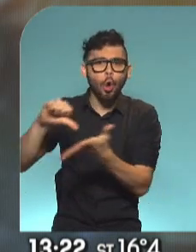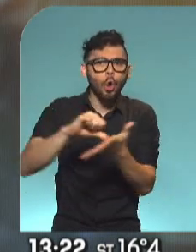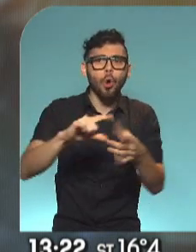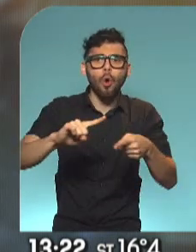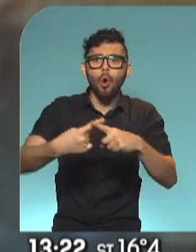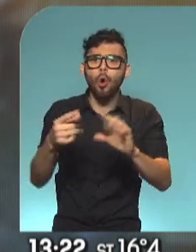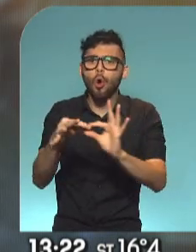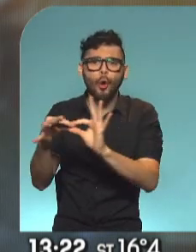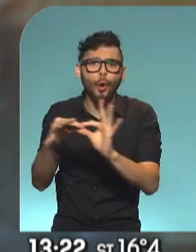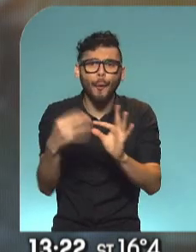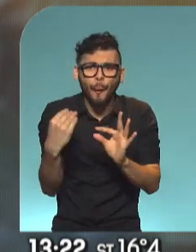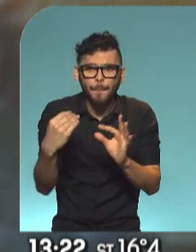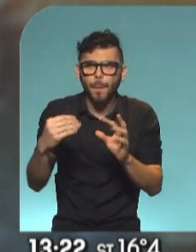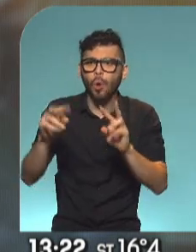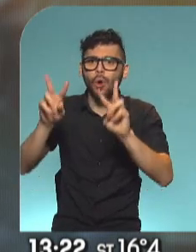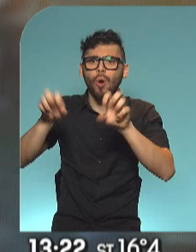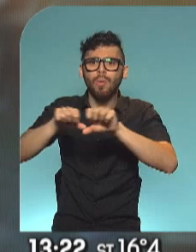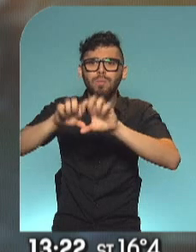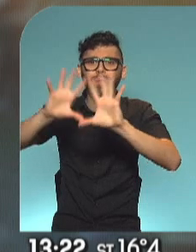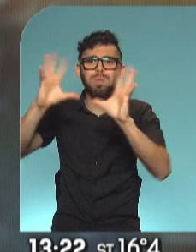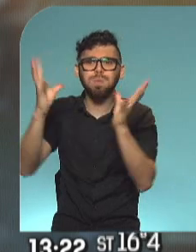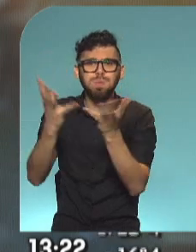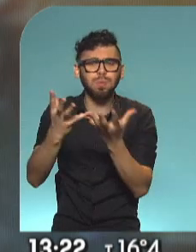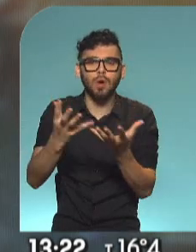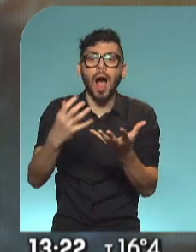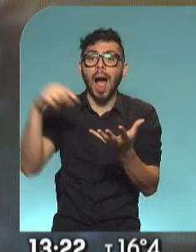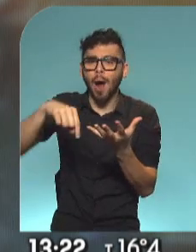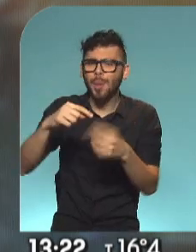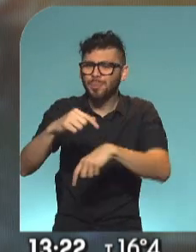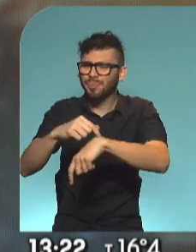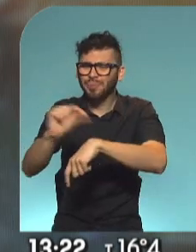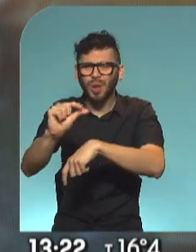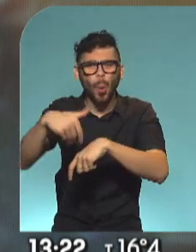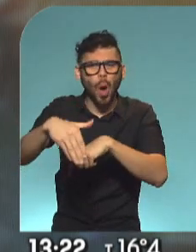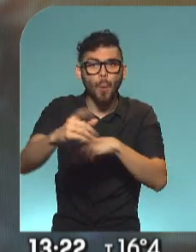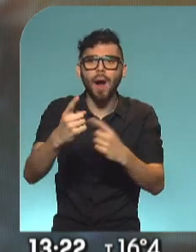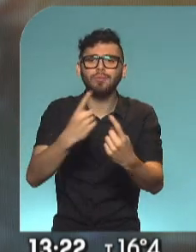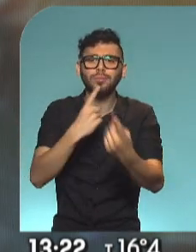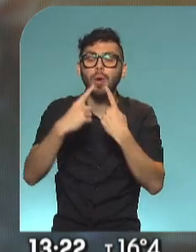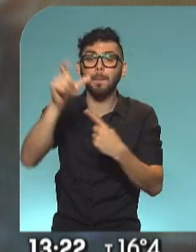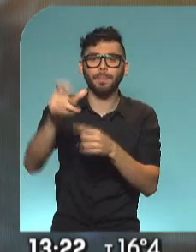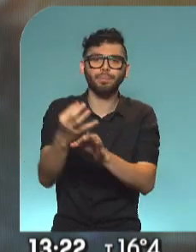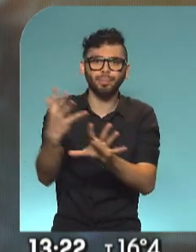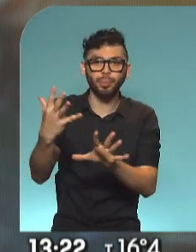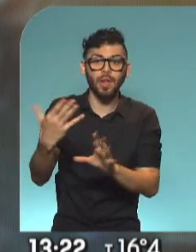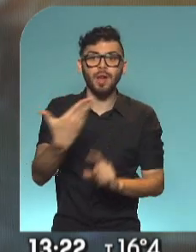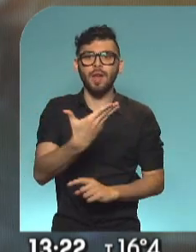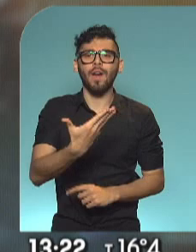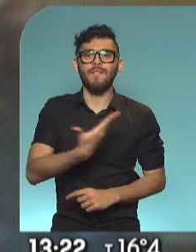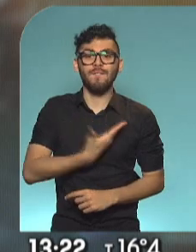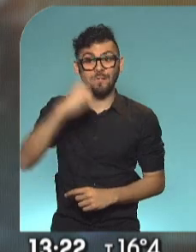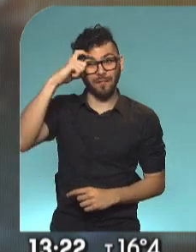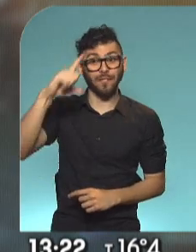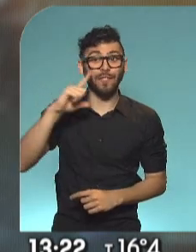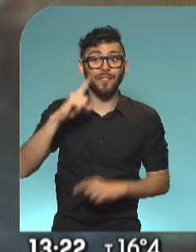globalización. Para hablar de algunas de estas cuestiones vamos a entrevistar en un segundito nada más a esta persona que Félix Taylor te va a contar quién es.